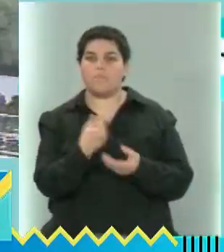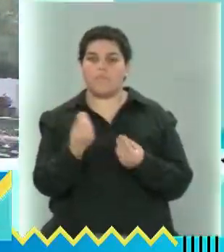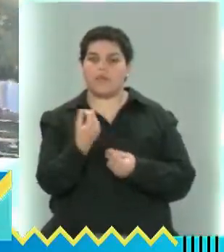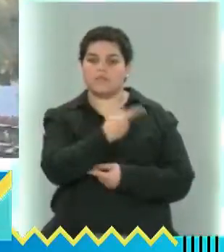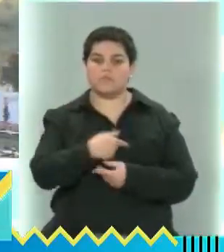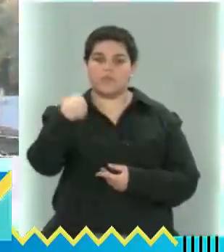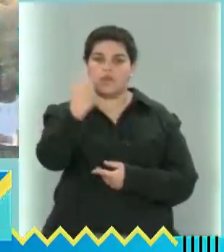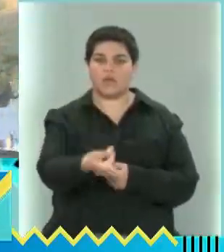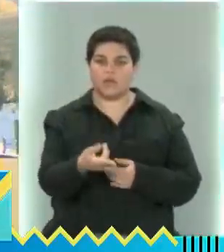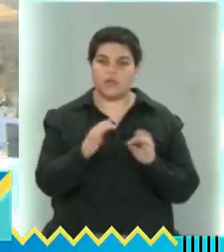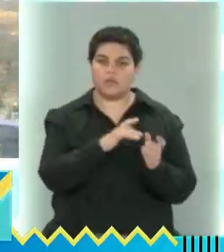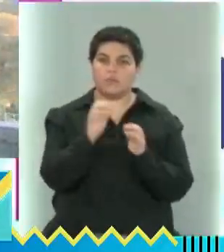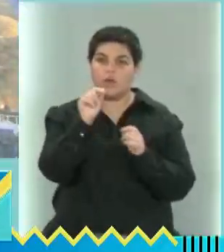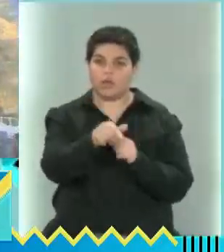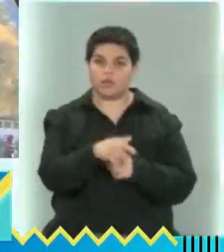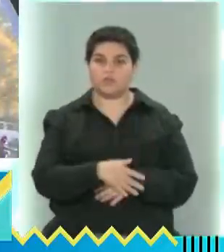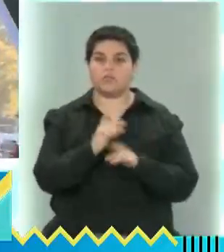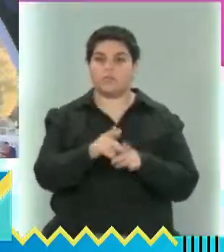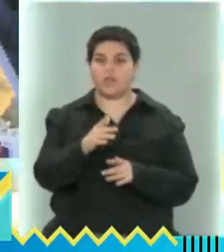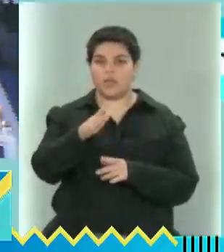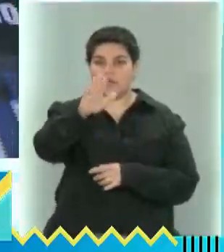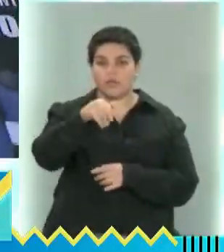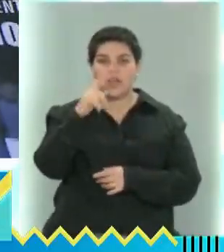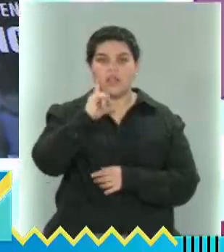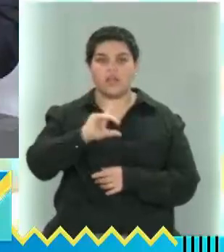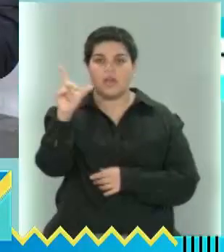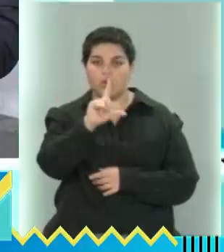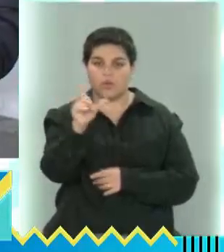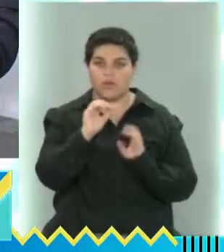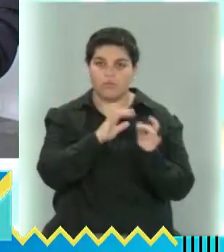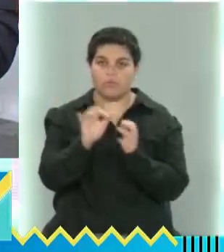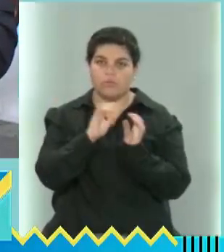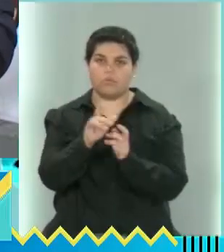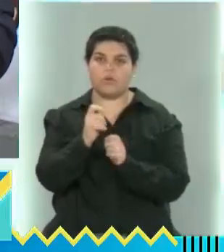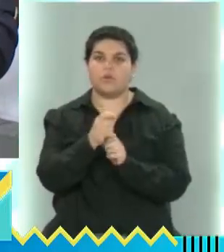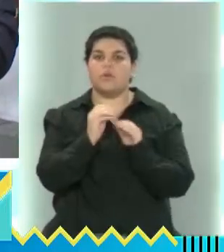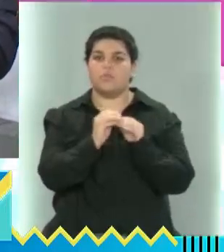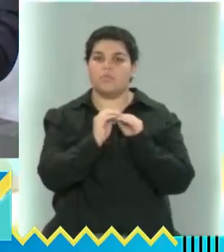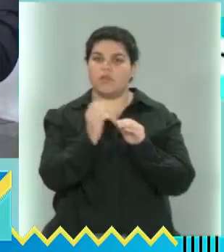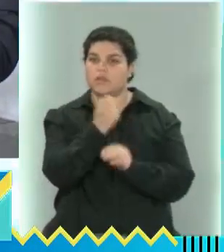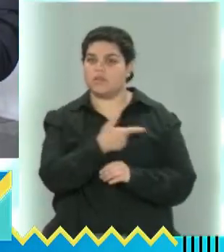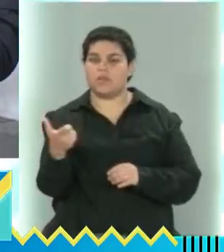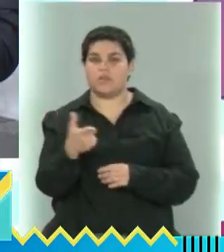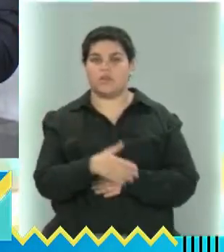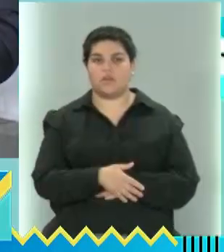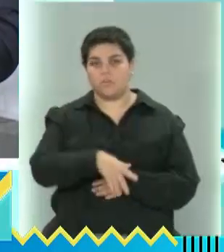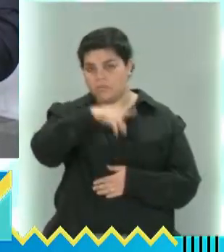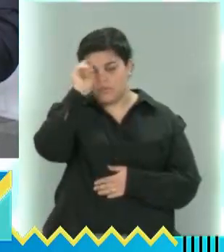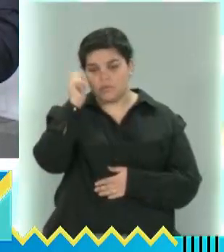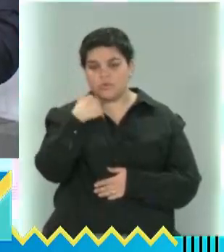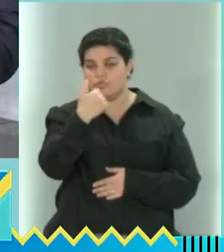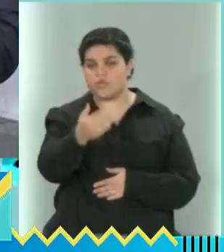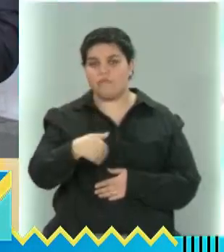viene. Está convocada la paritaria nacional para el día lunes, ¿sí? Se ha llamado a los gremios del Ministerio, no sabemos cuál va a